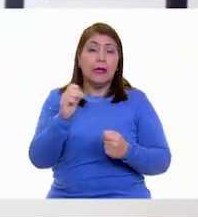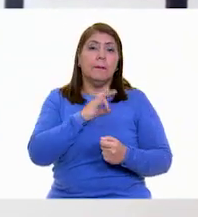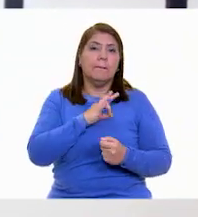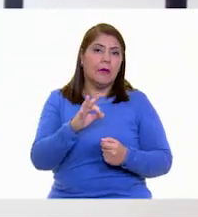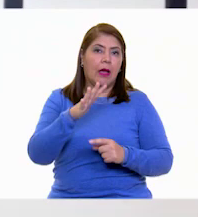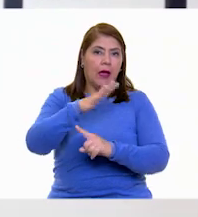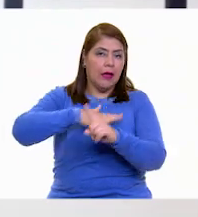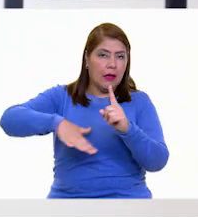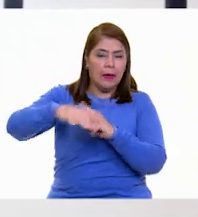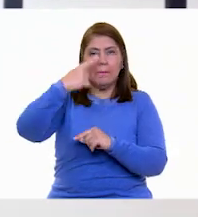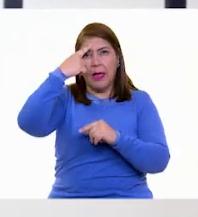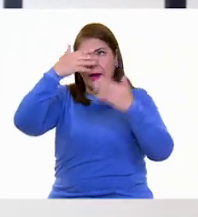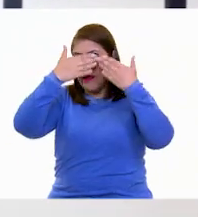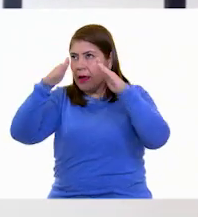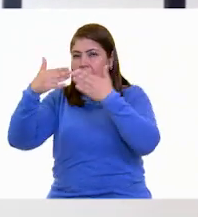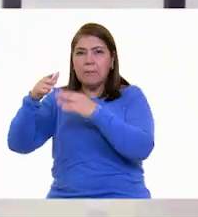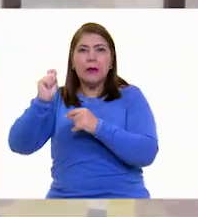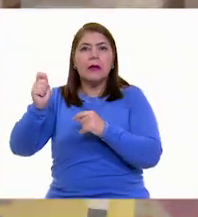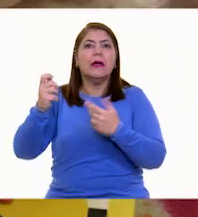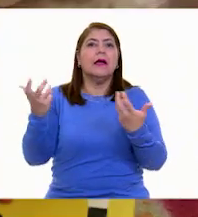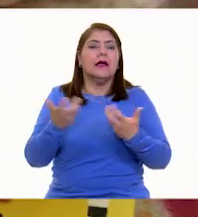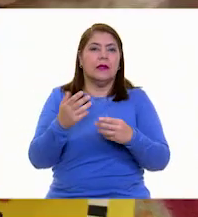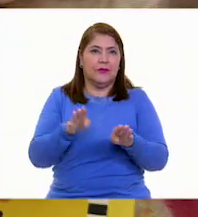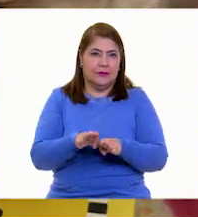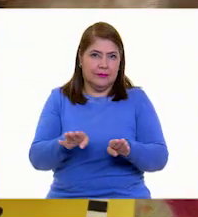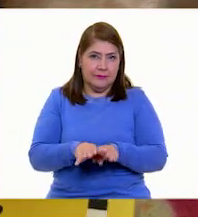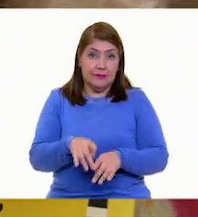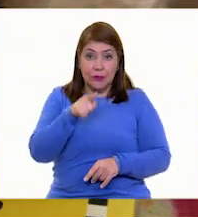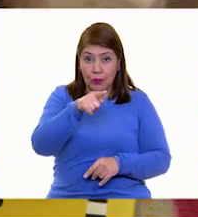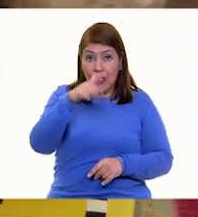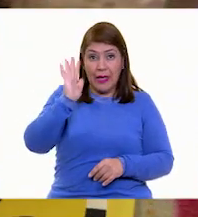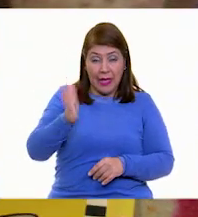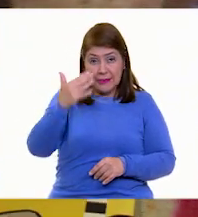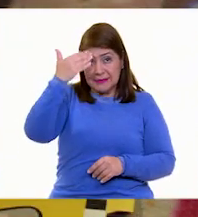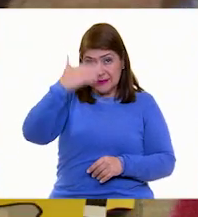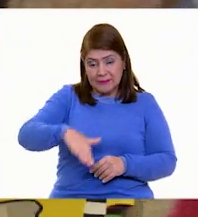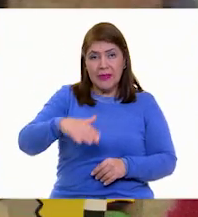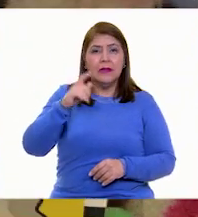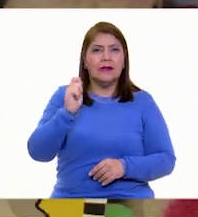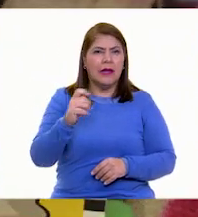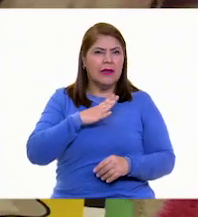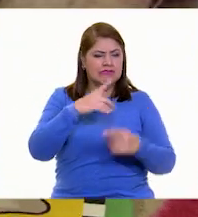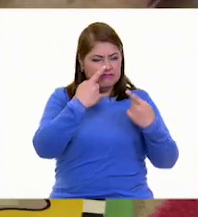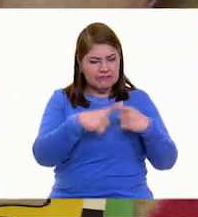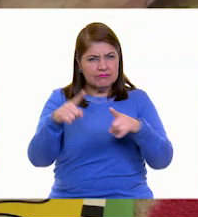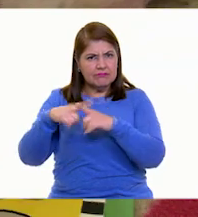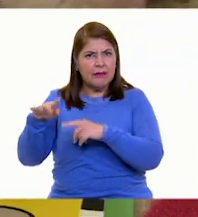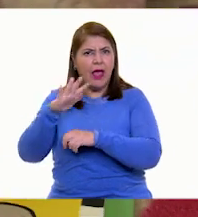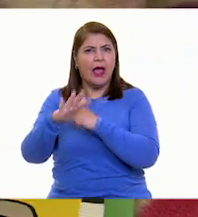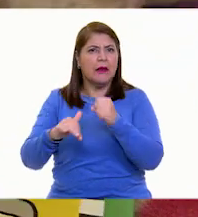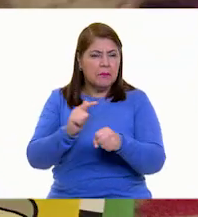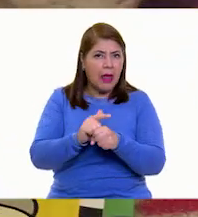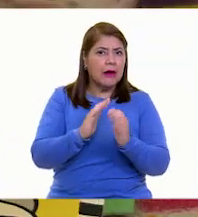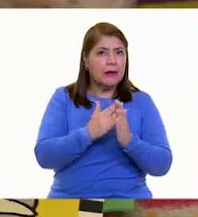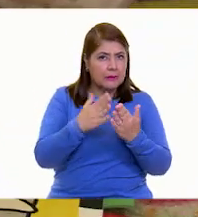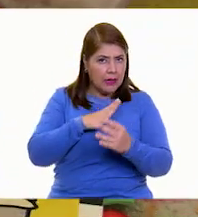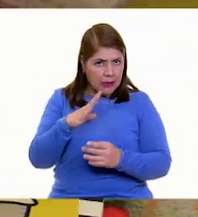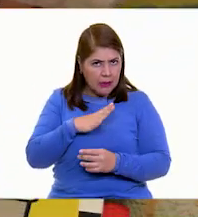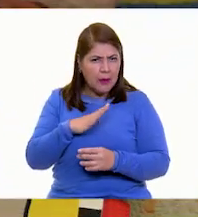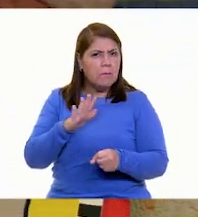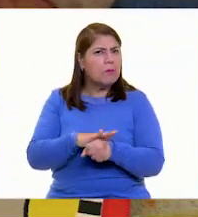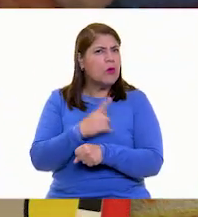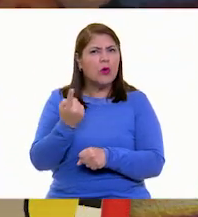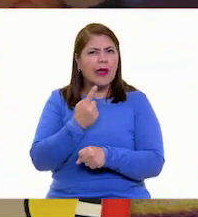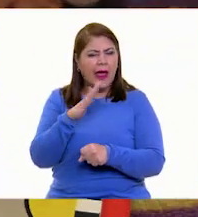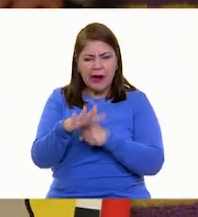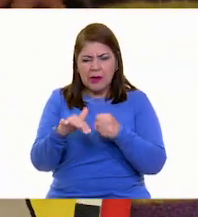poder conocer cómo funciona. ¿Te habías dado cuenta que hay muchos libros de animales? ¿Sabías por qué hay